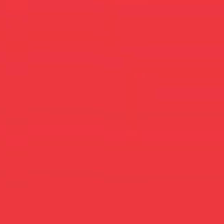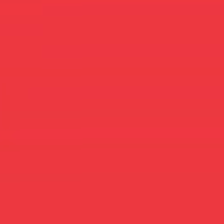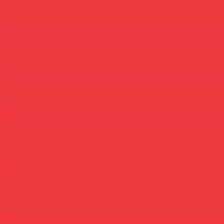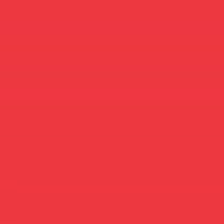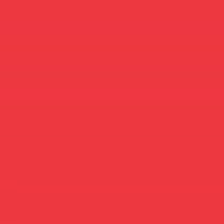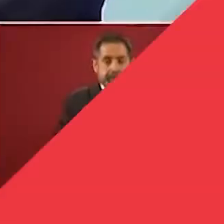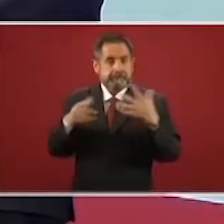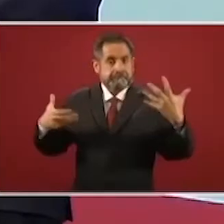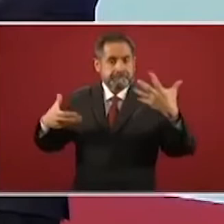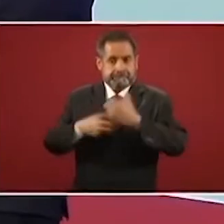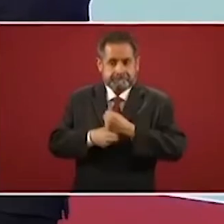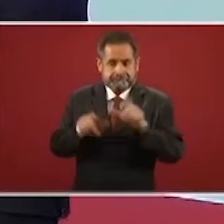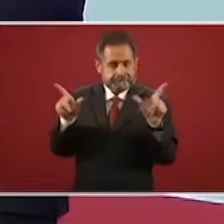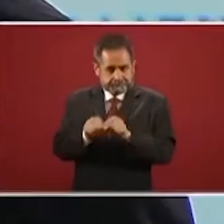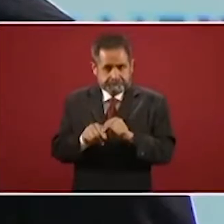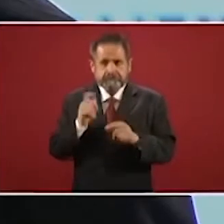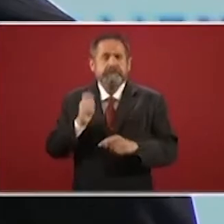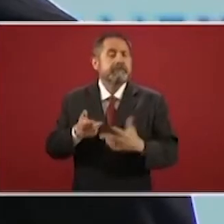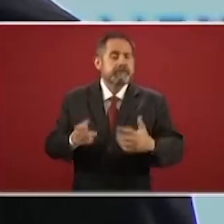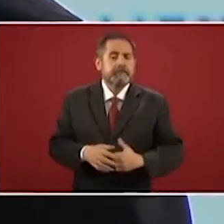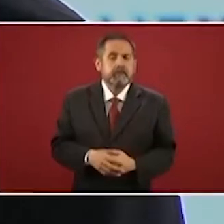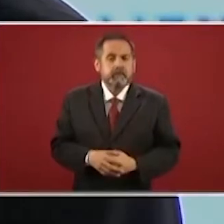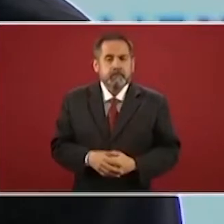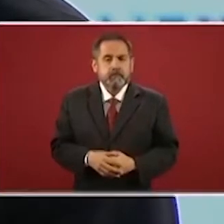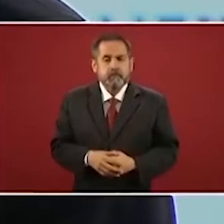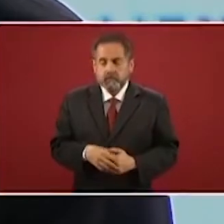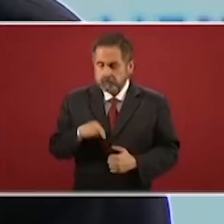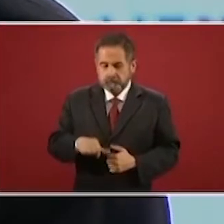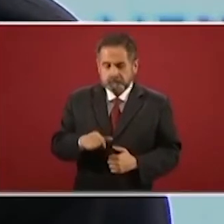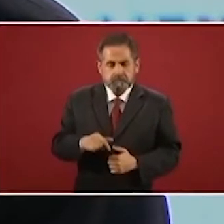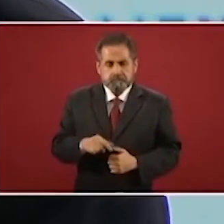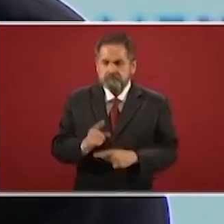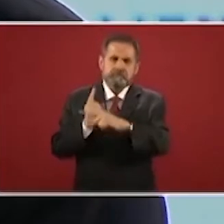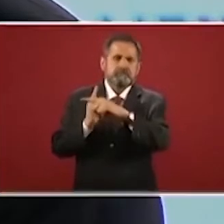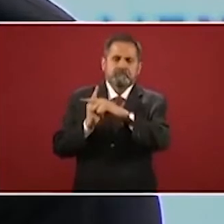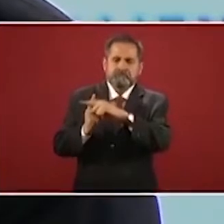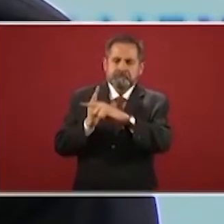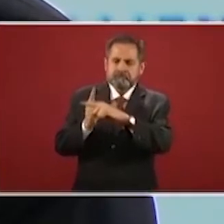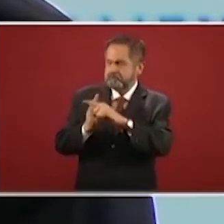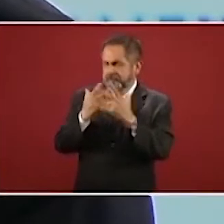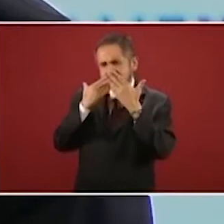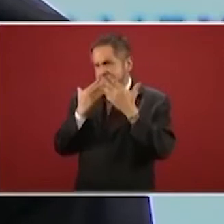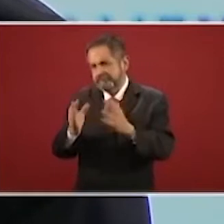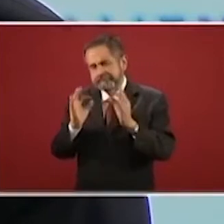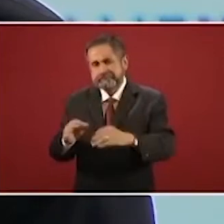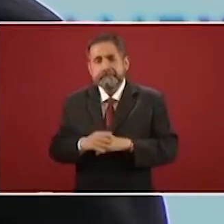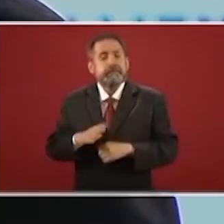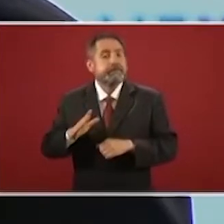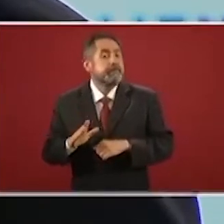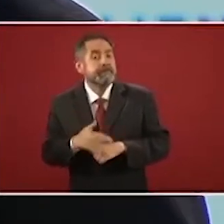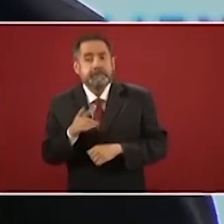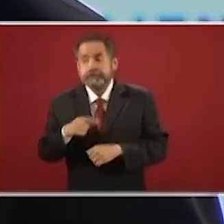repatriados. Hoy tenemos resultados positivos, no solo por cuanto a que se está